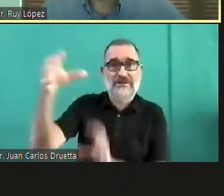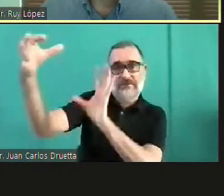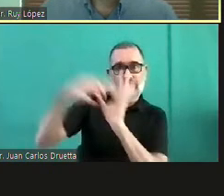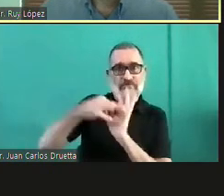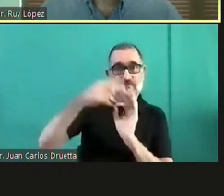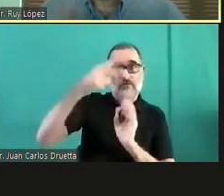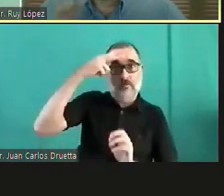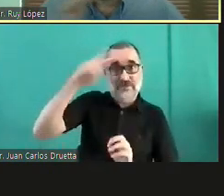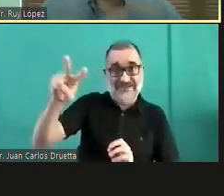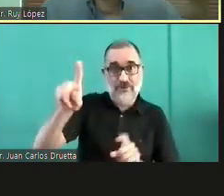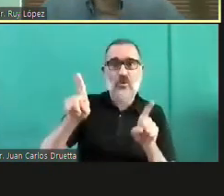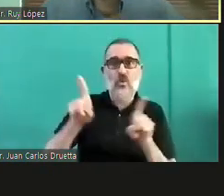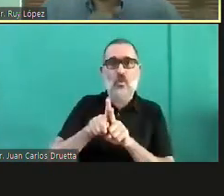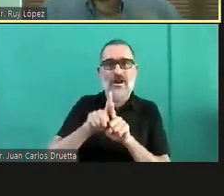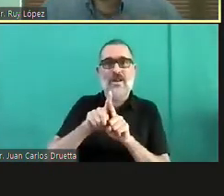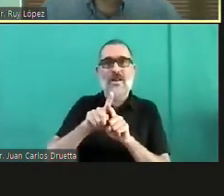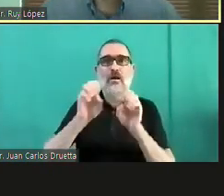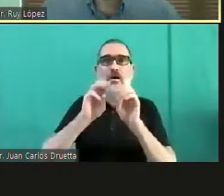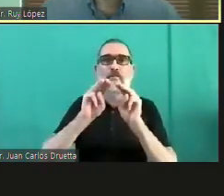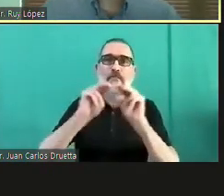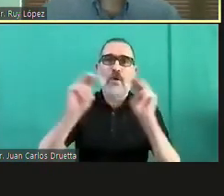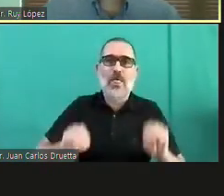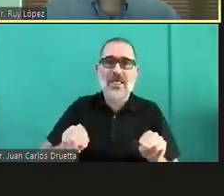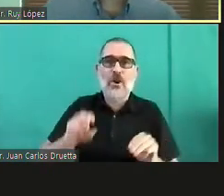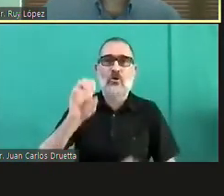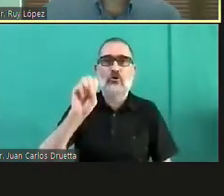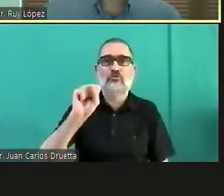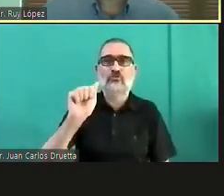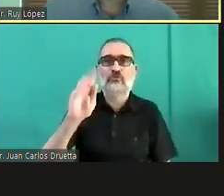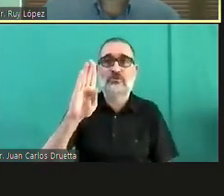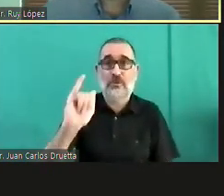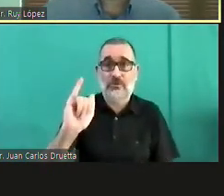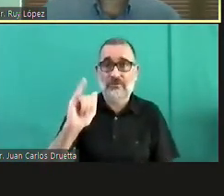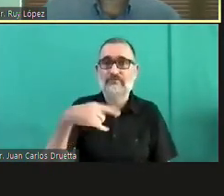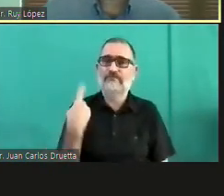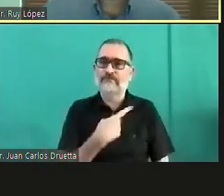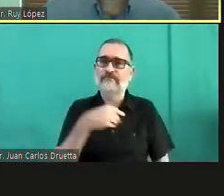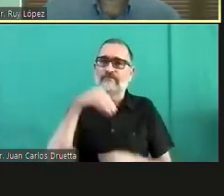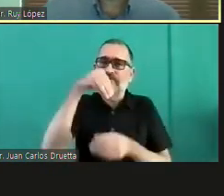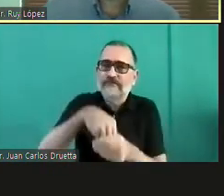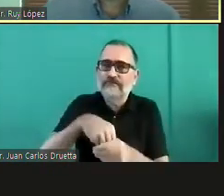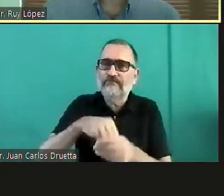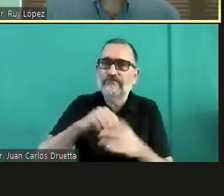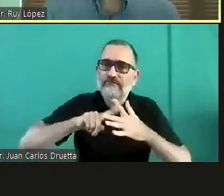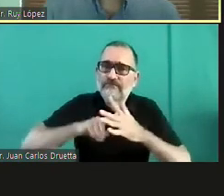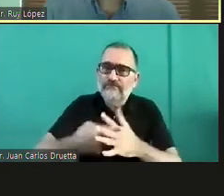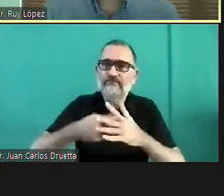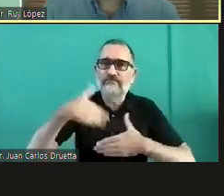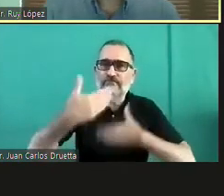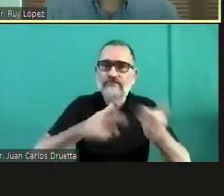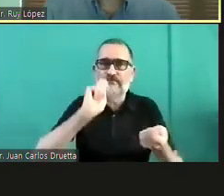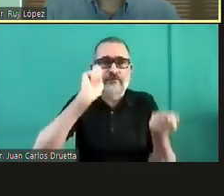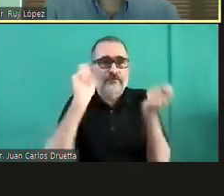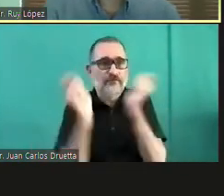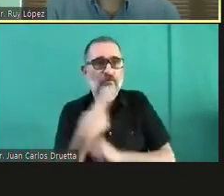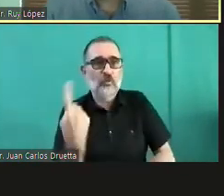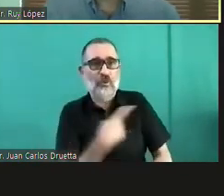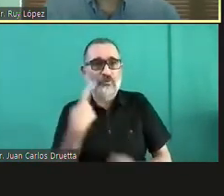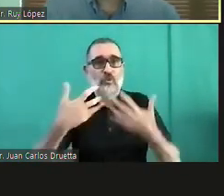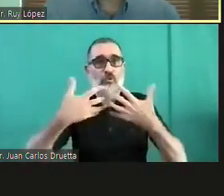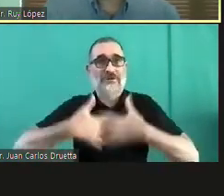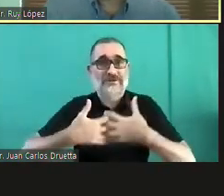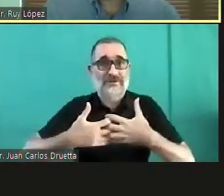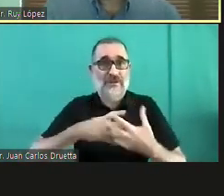comunitaria y ahora pudimos por la necesidad de acercarnos para la atención de kobe hemos utilizado esta estrategia como